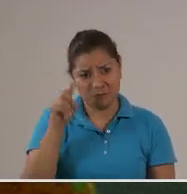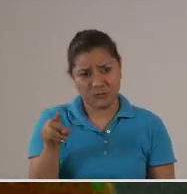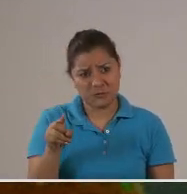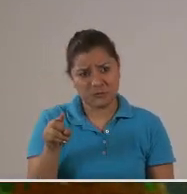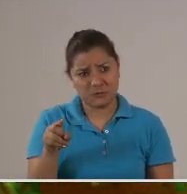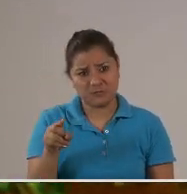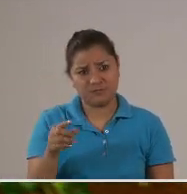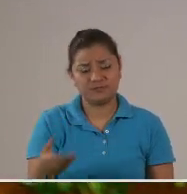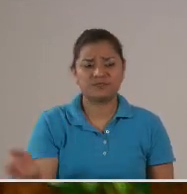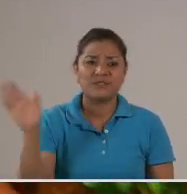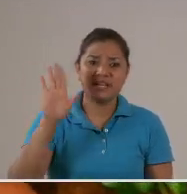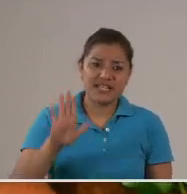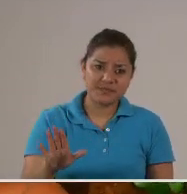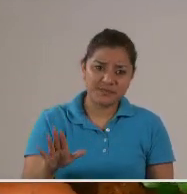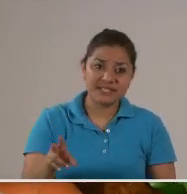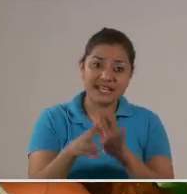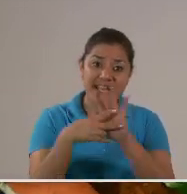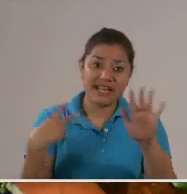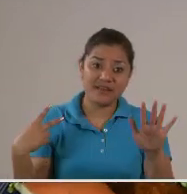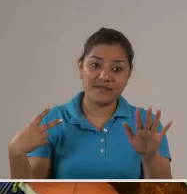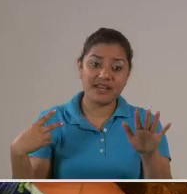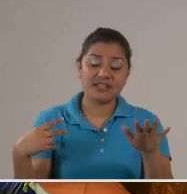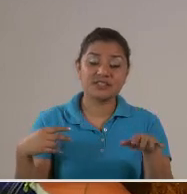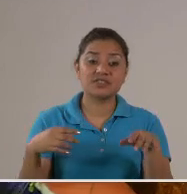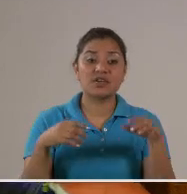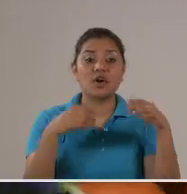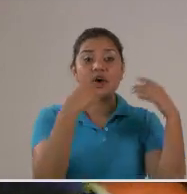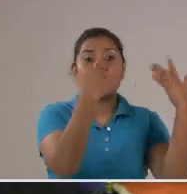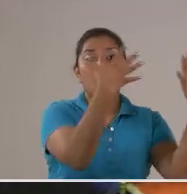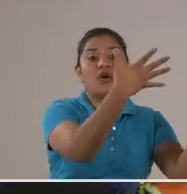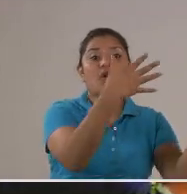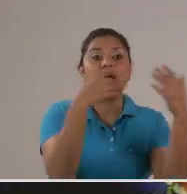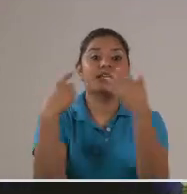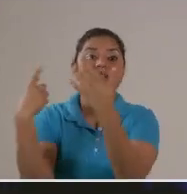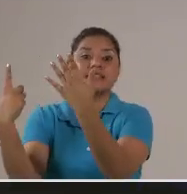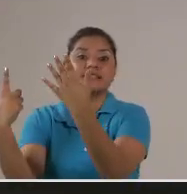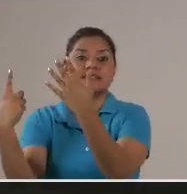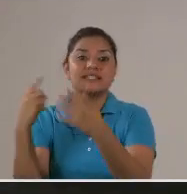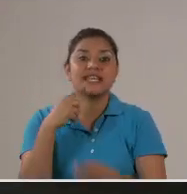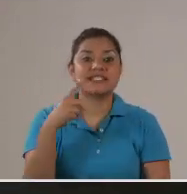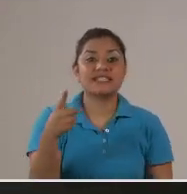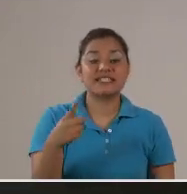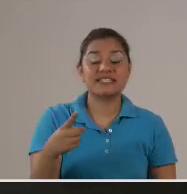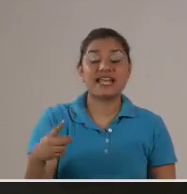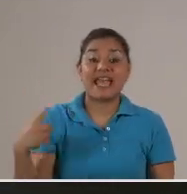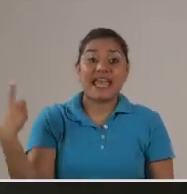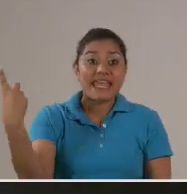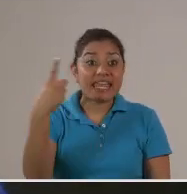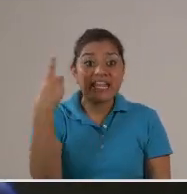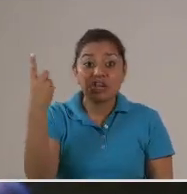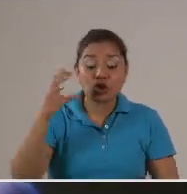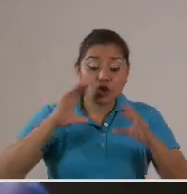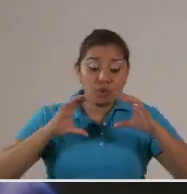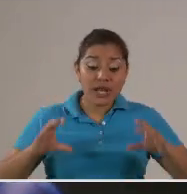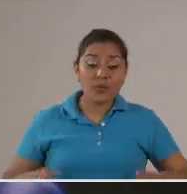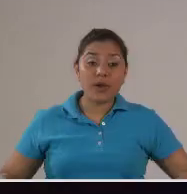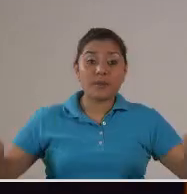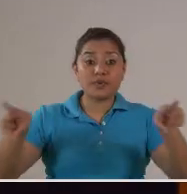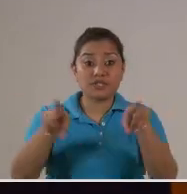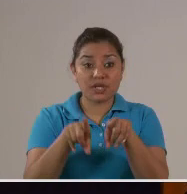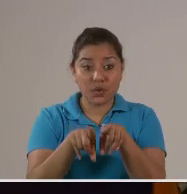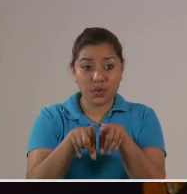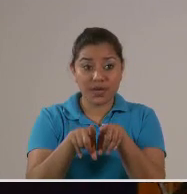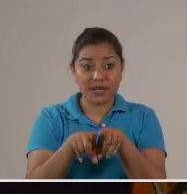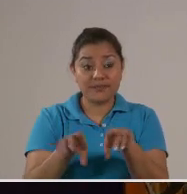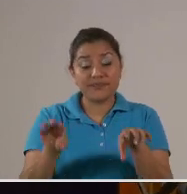y después en el verso 16 dice que se une todo el cuerpo Entonces es la unidad del espíritu del alma y el cuerpo que